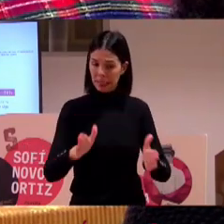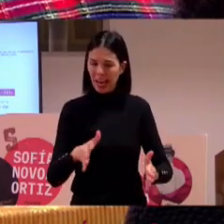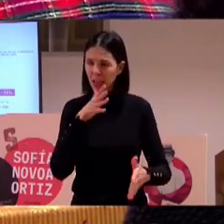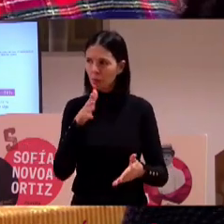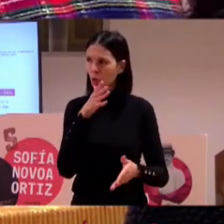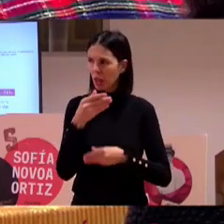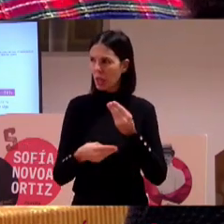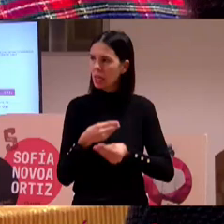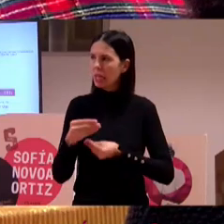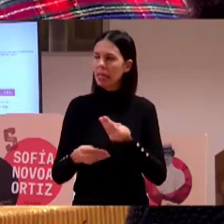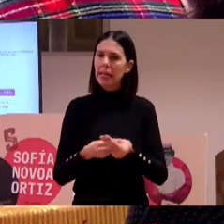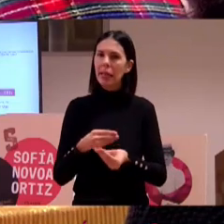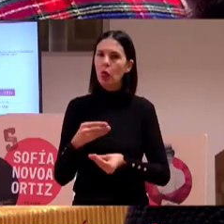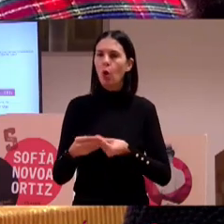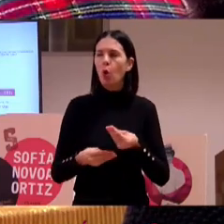hecho